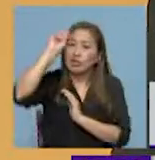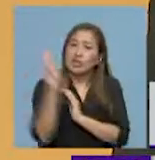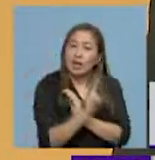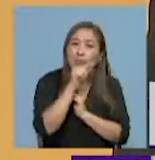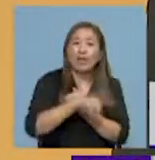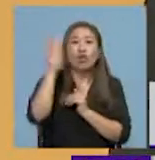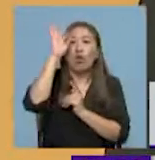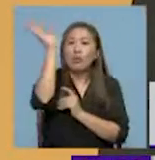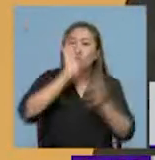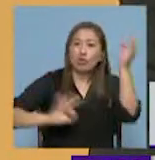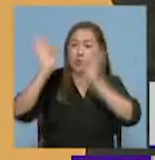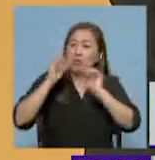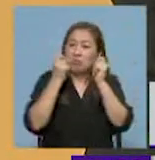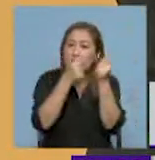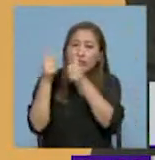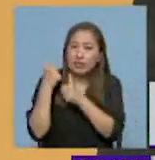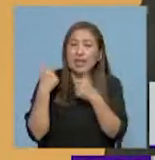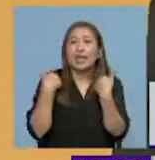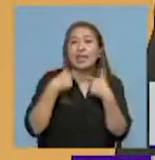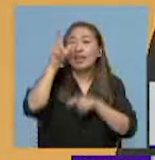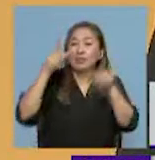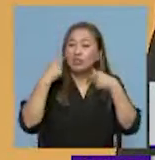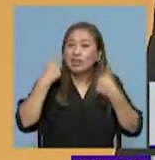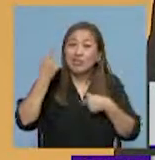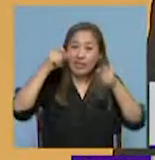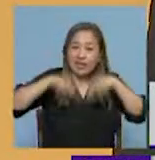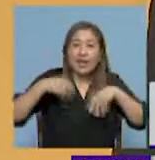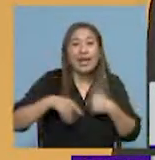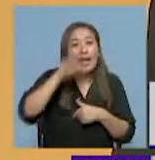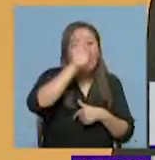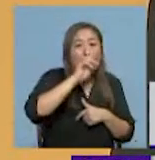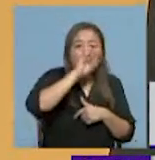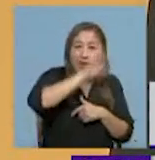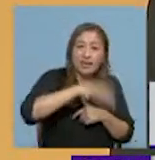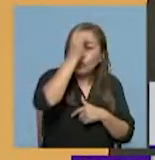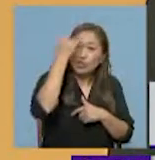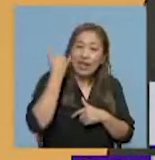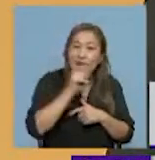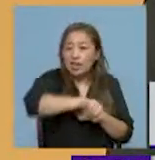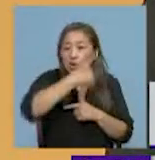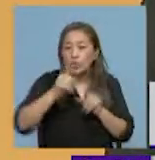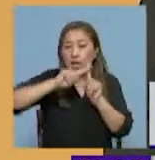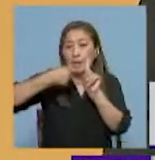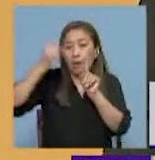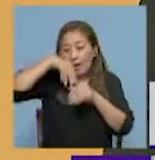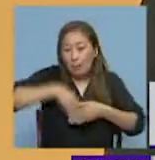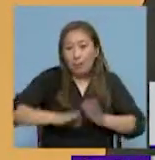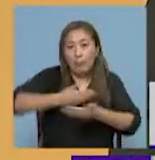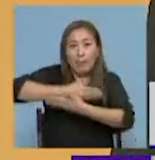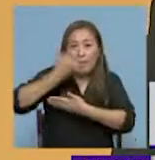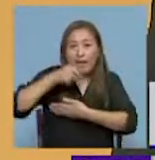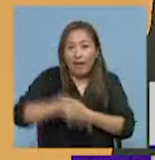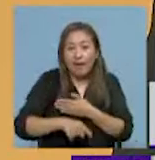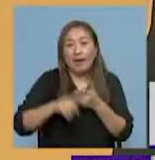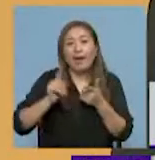pensamientos de cada uno de nuestros comprovincianos hay una niña de 12 años hay otra vida dentro de ese vientre materno